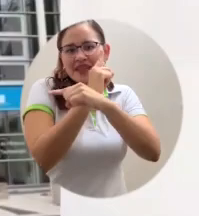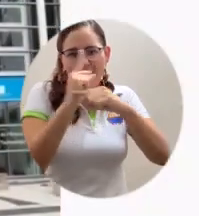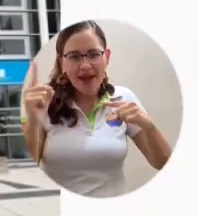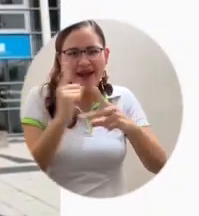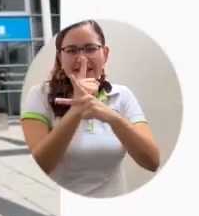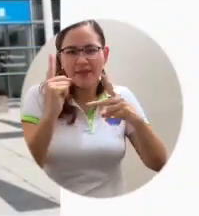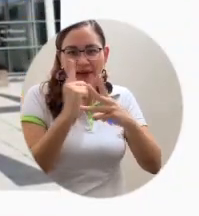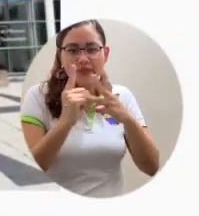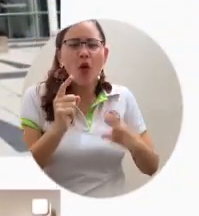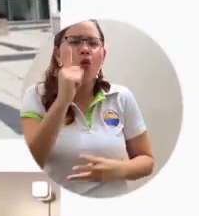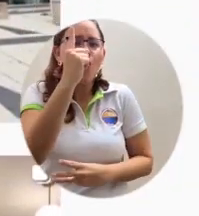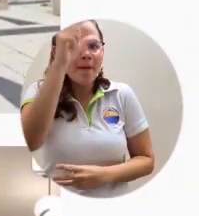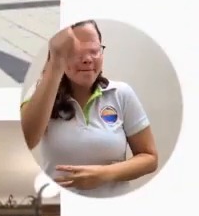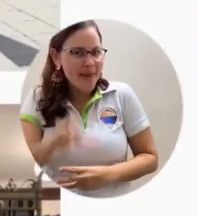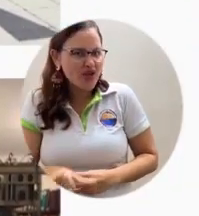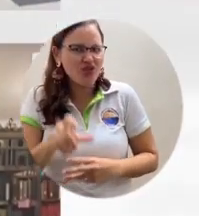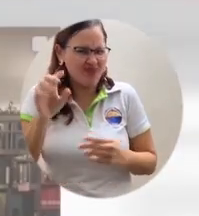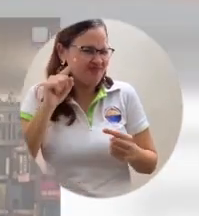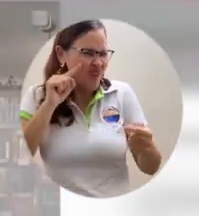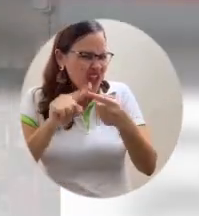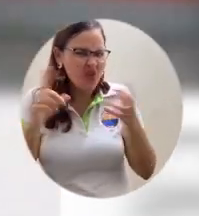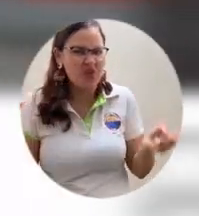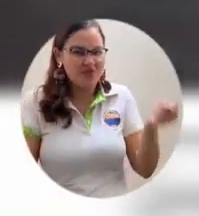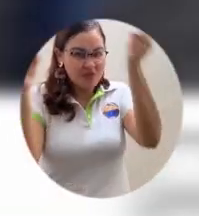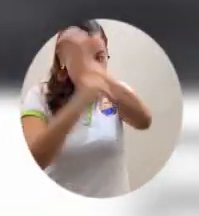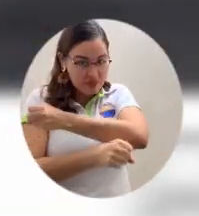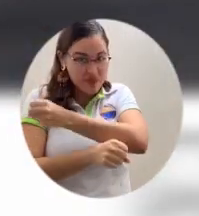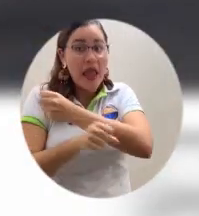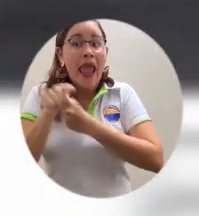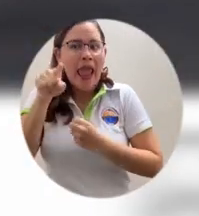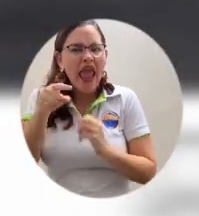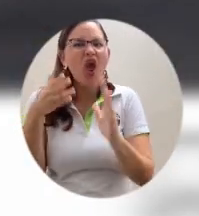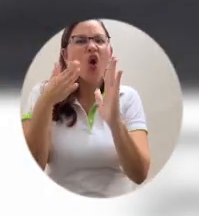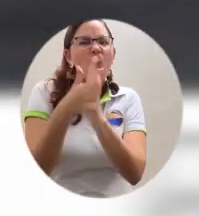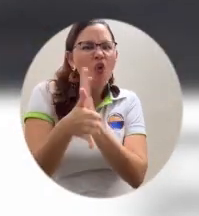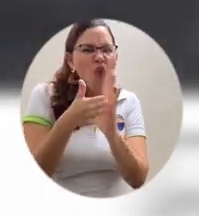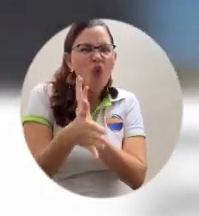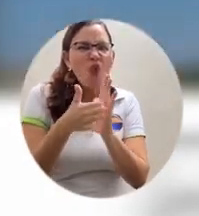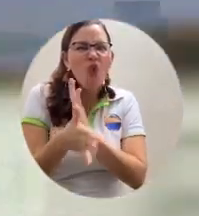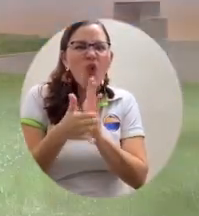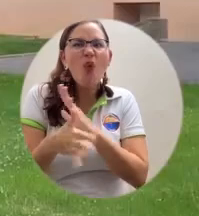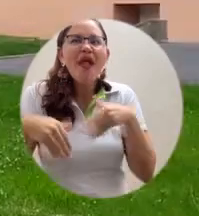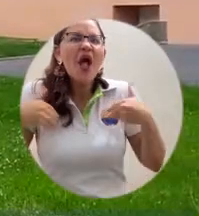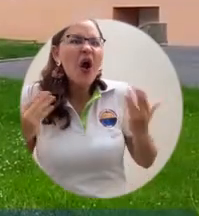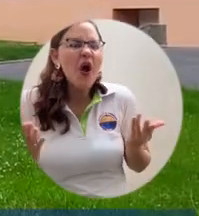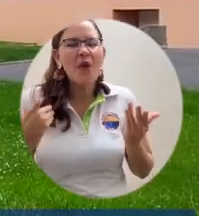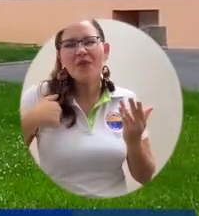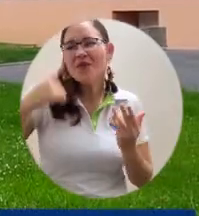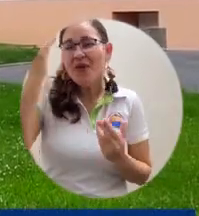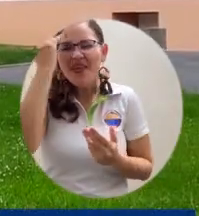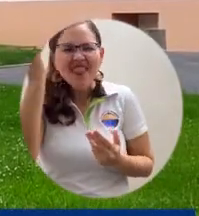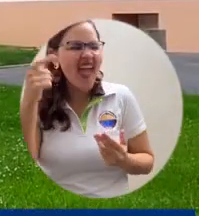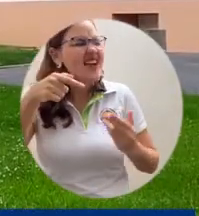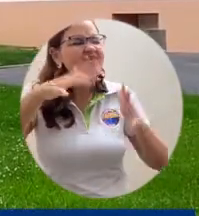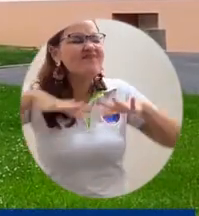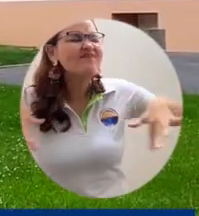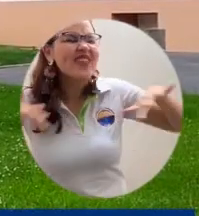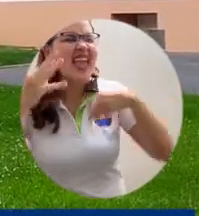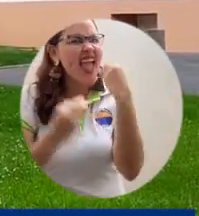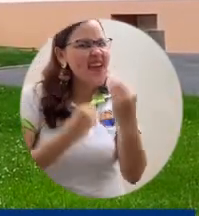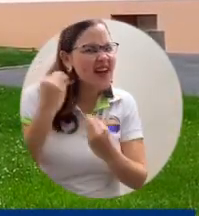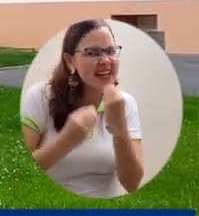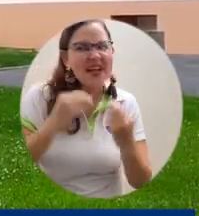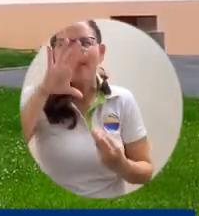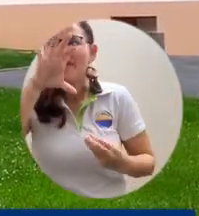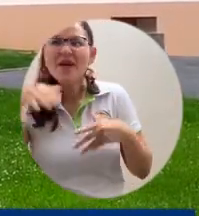por 24 horas nuestra cuenta de Instagram para contarnos cómo ha sido su experiencia en el extranjero. Quiero agradecerle a todas las personas que estuvieron conectadas en el